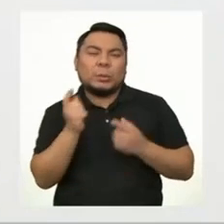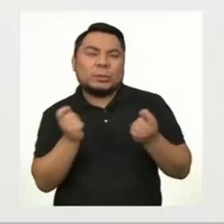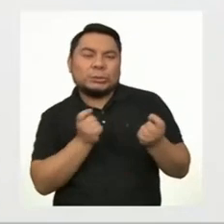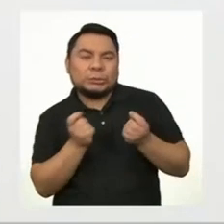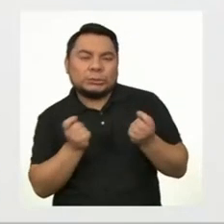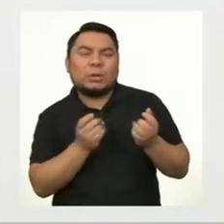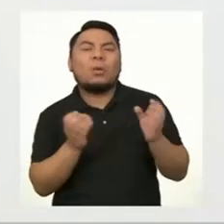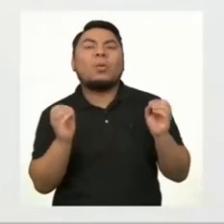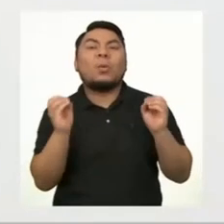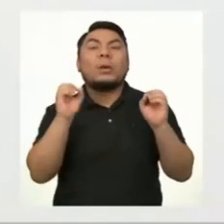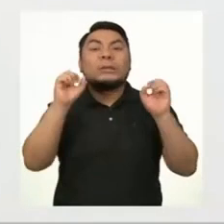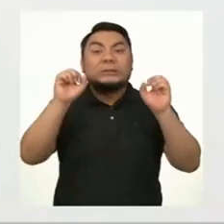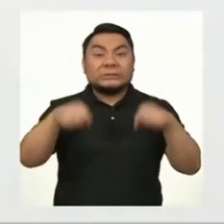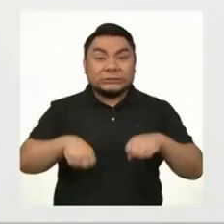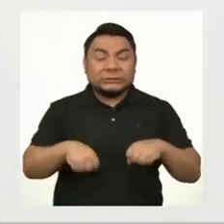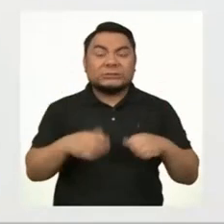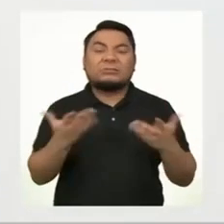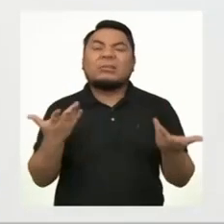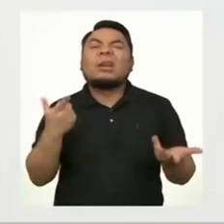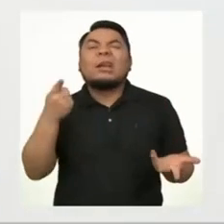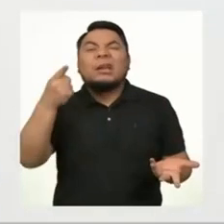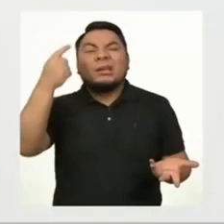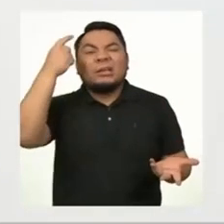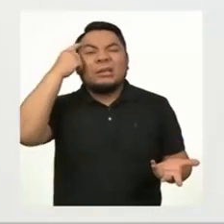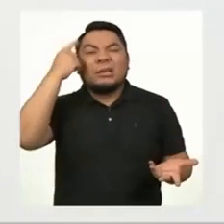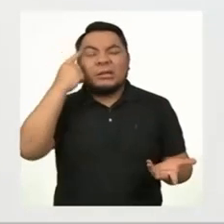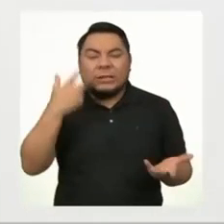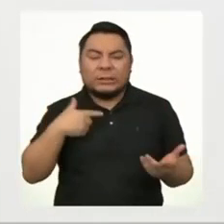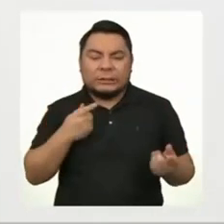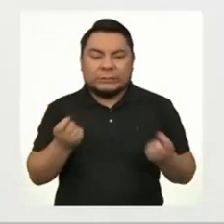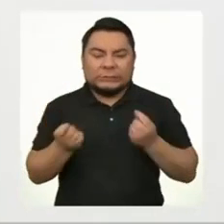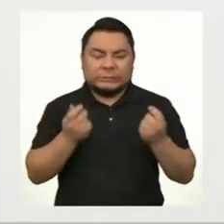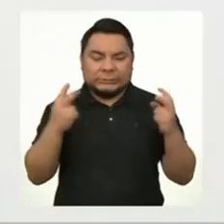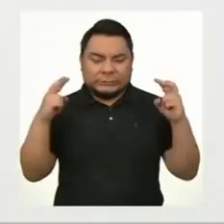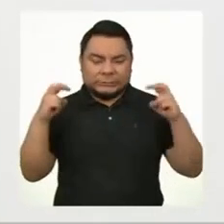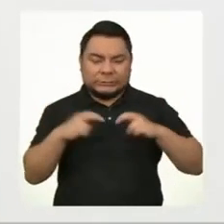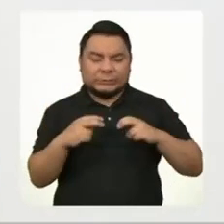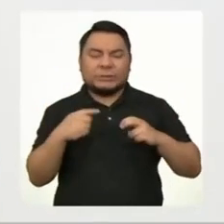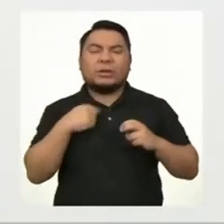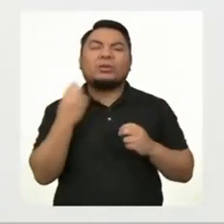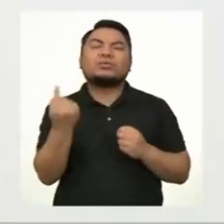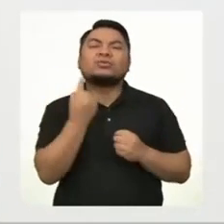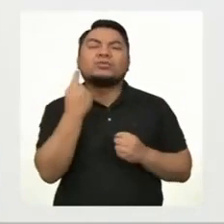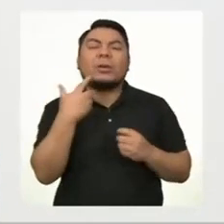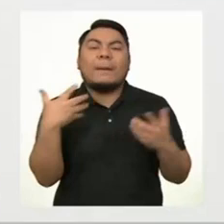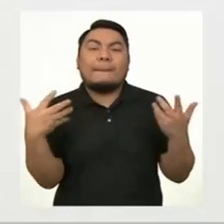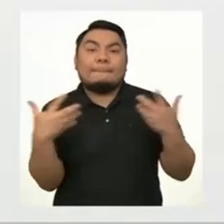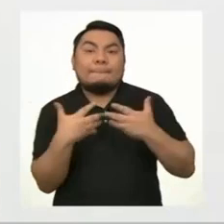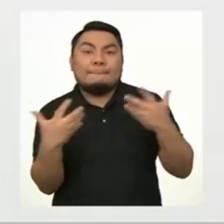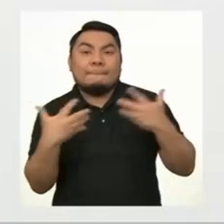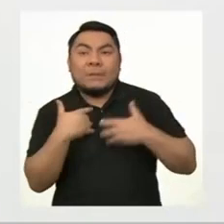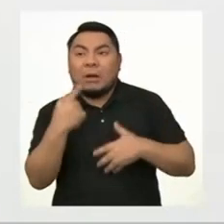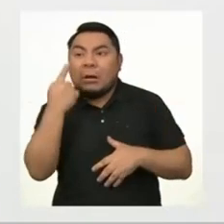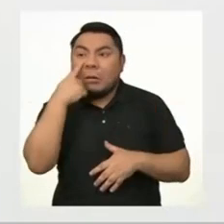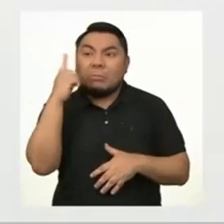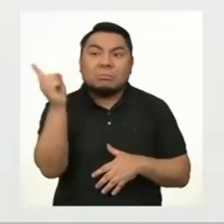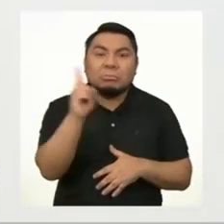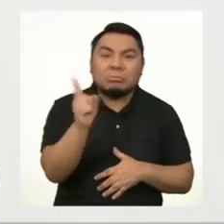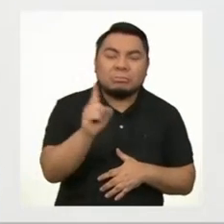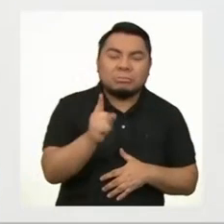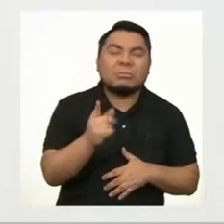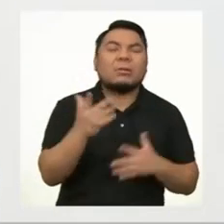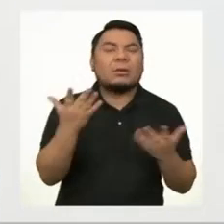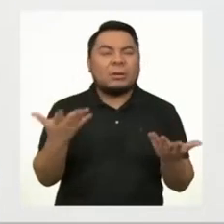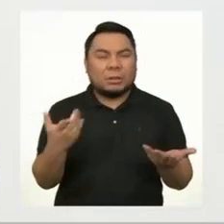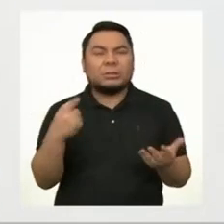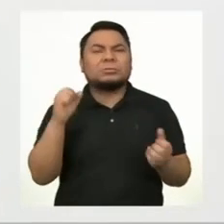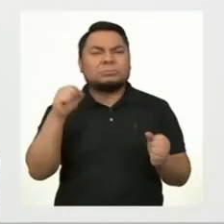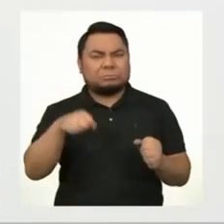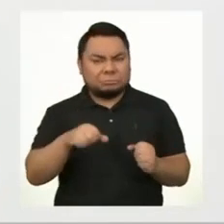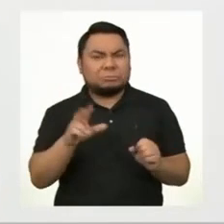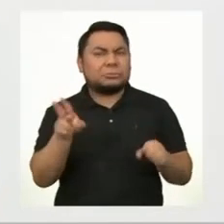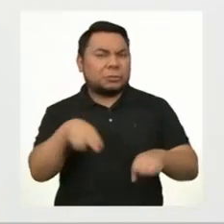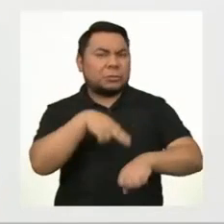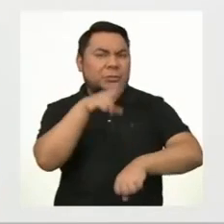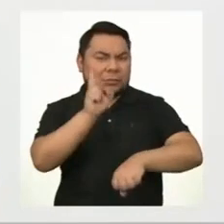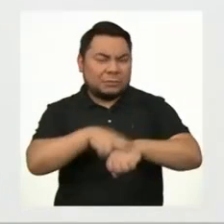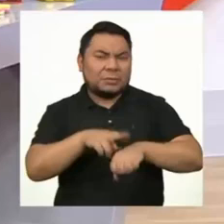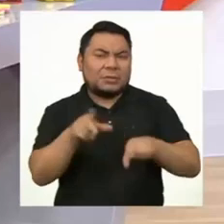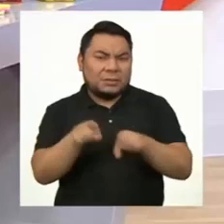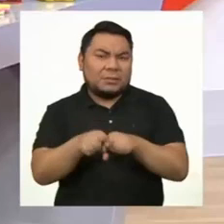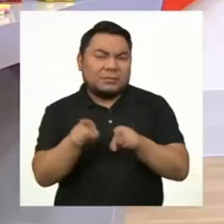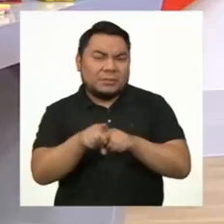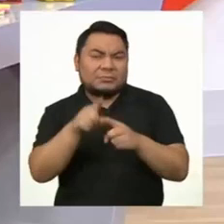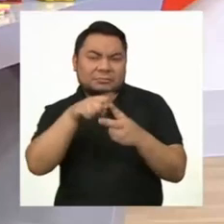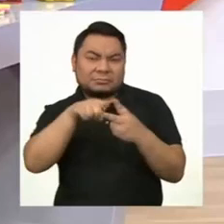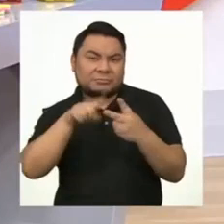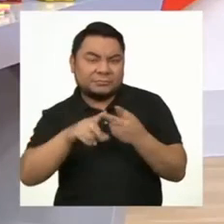o si, por el contrario, se trata solo de una situación de miedo a lo desconocido, que es completamente natural